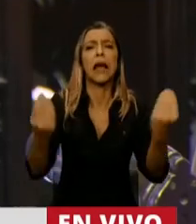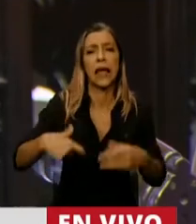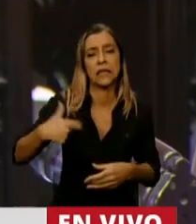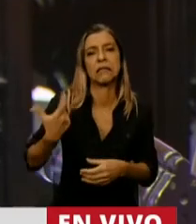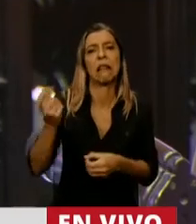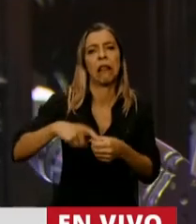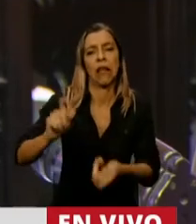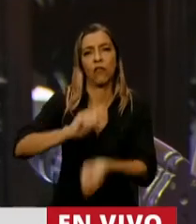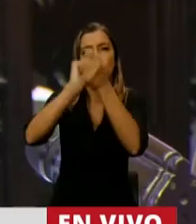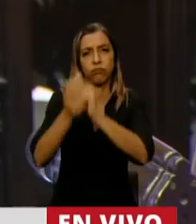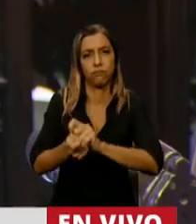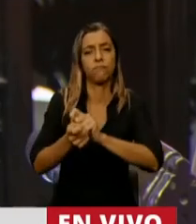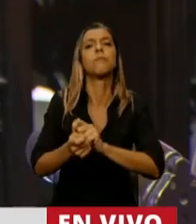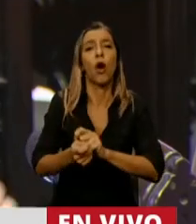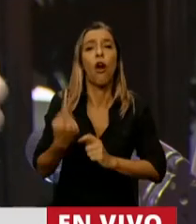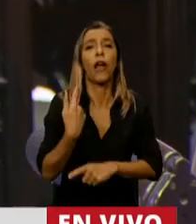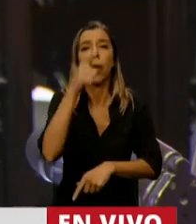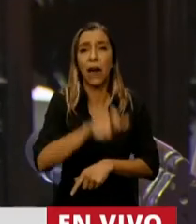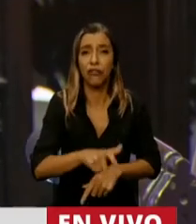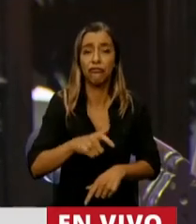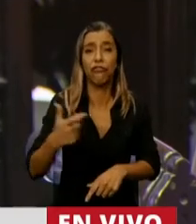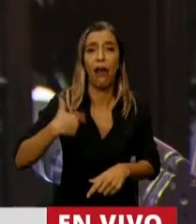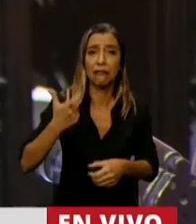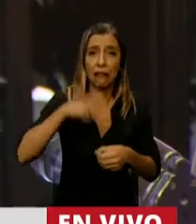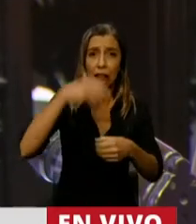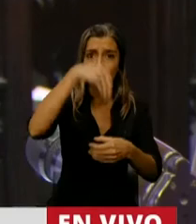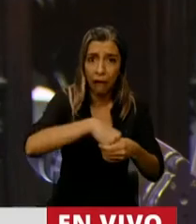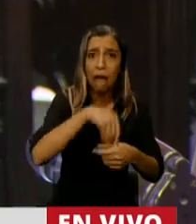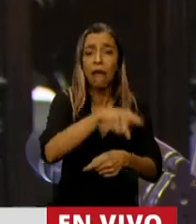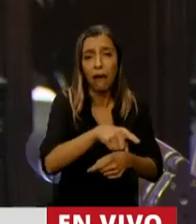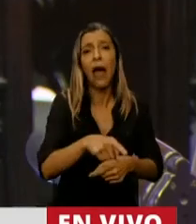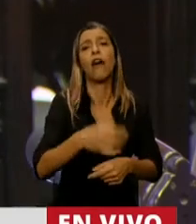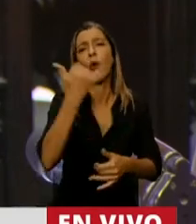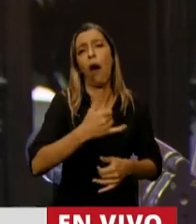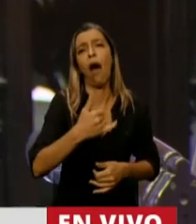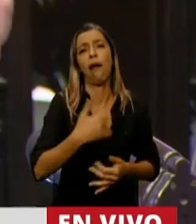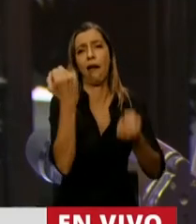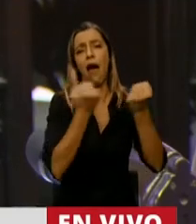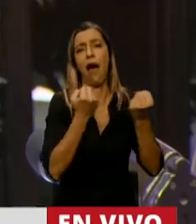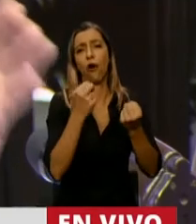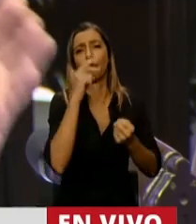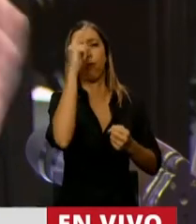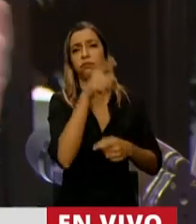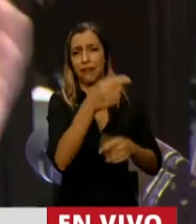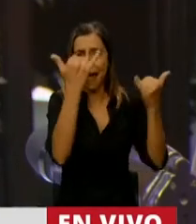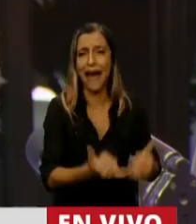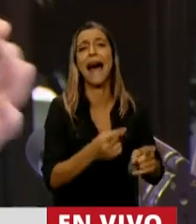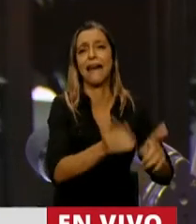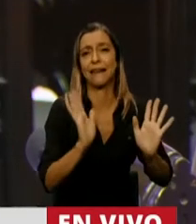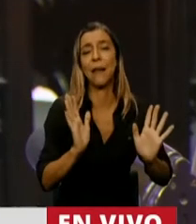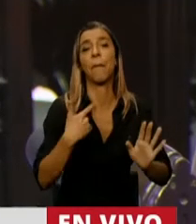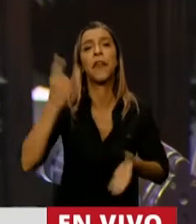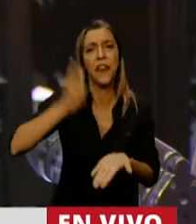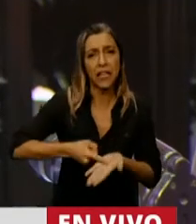Tenemos sindicalistas que tienen Ferrari, pero no tienen vergüenza. Los sindicalistas son los que deciden